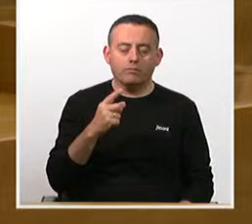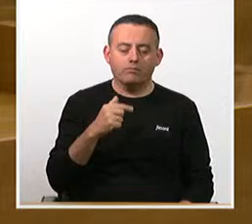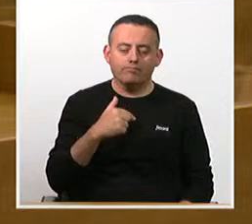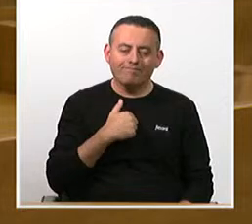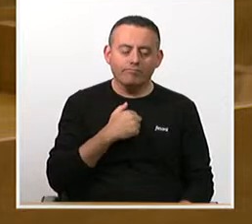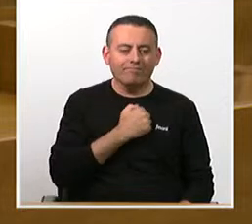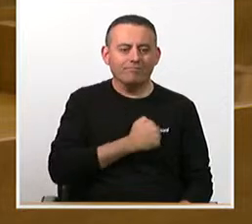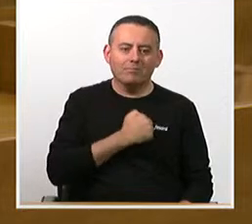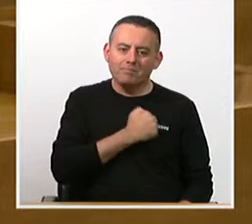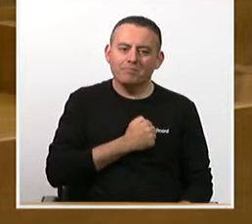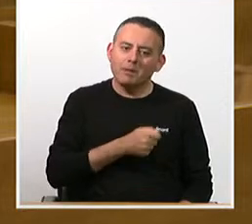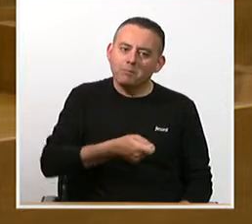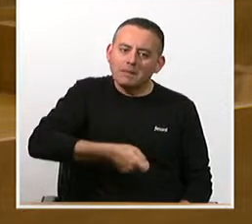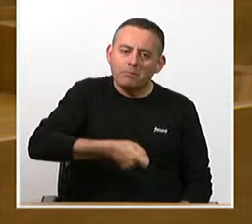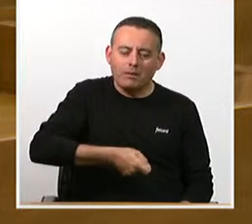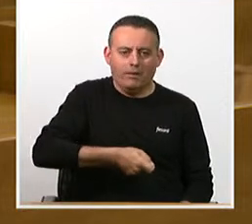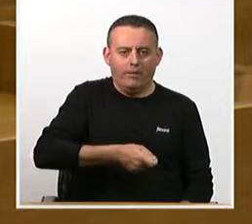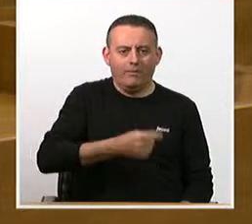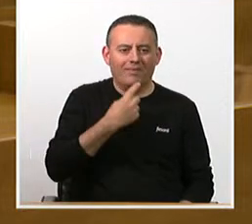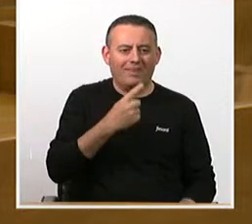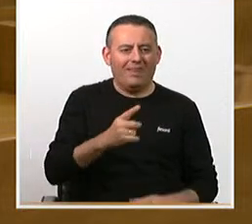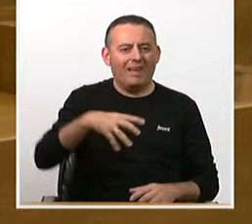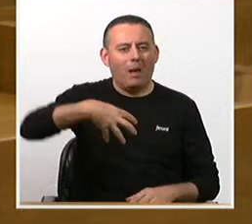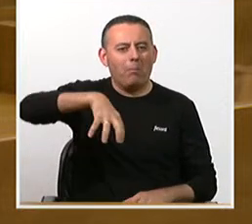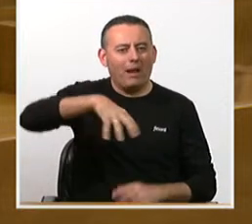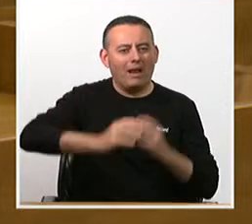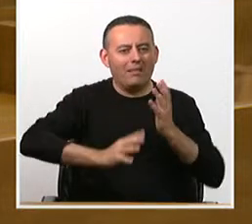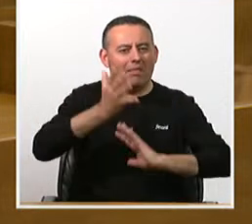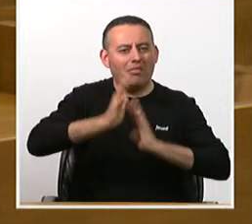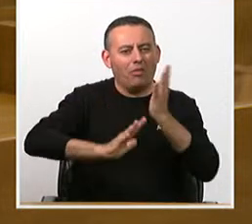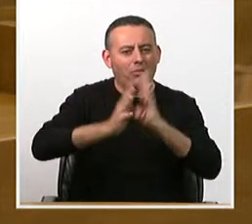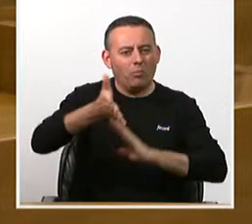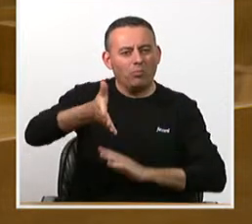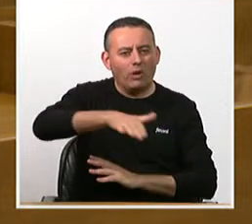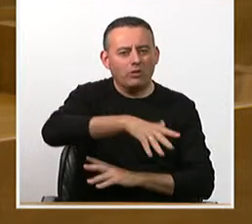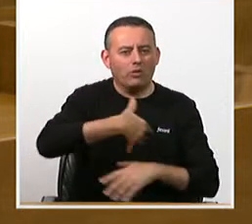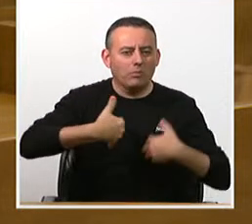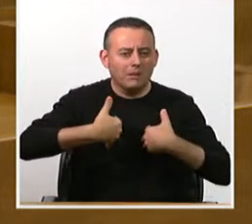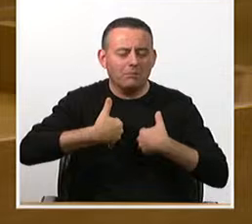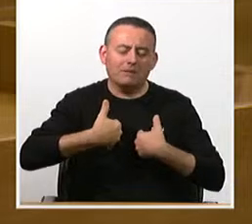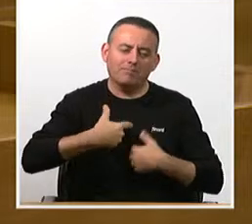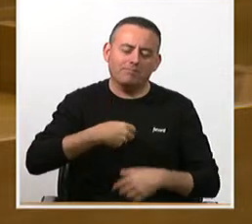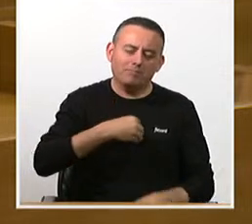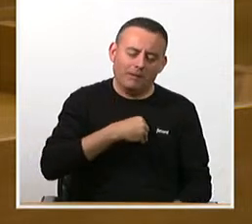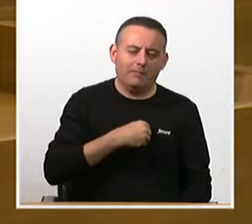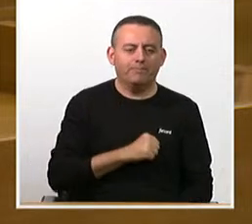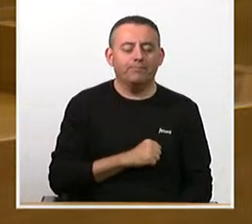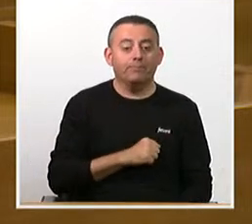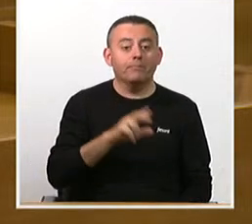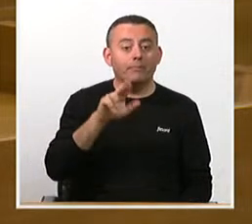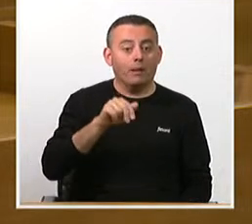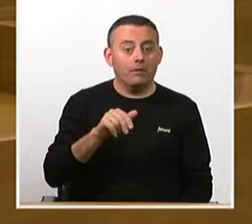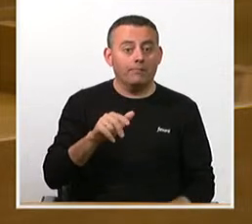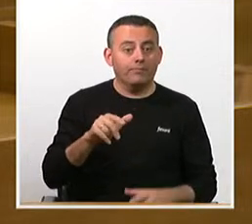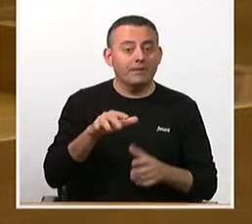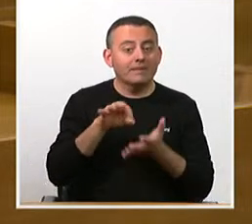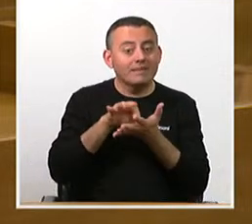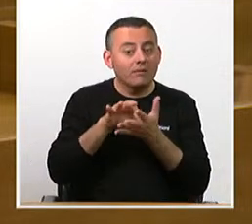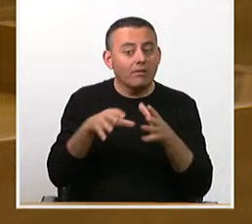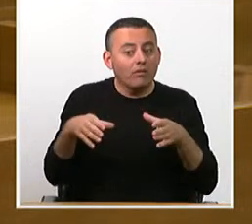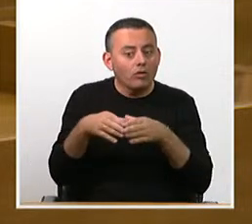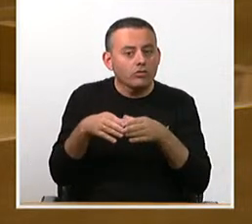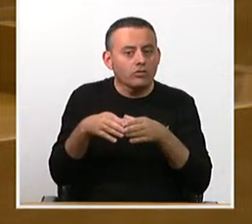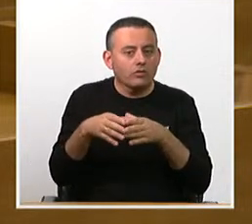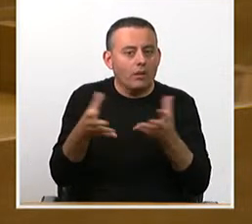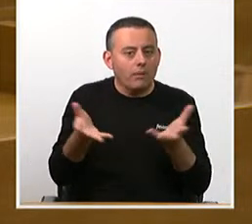las del devastador incendio de campanar También queremos Mostrar nuestro agradecimiento a los servicios de emergencia por su trabajo y a los vecinos y